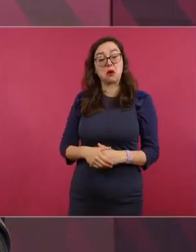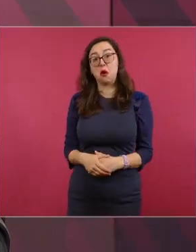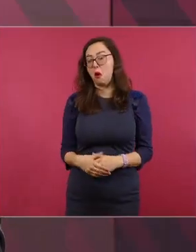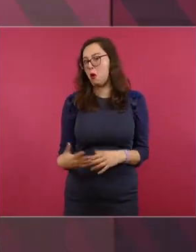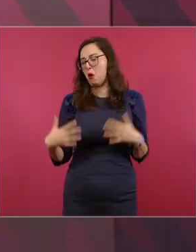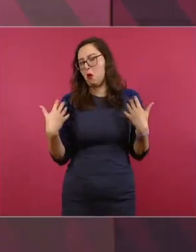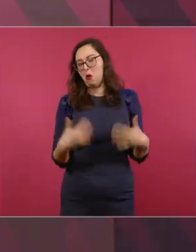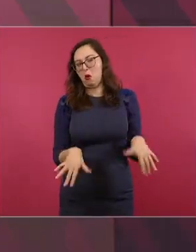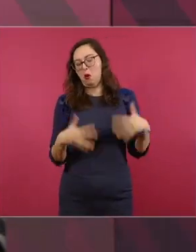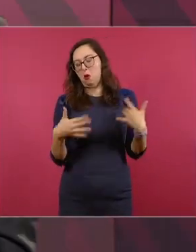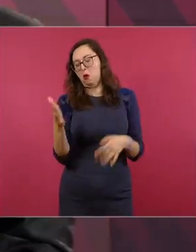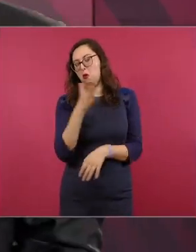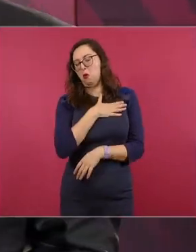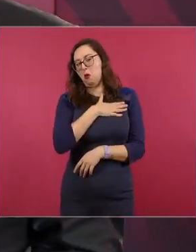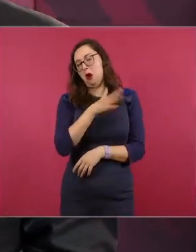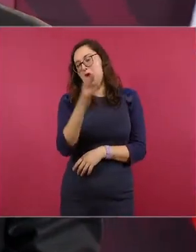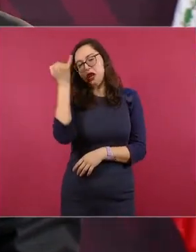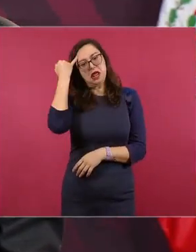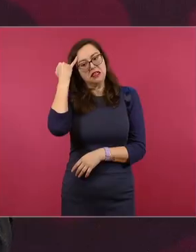con sensores,